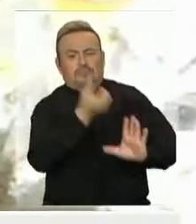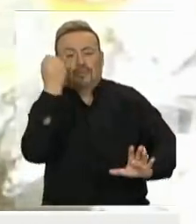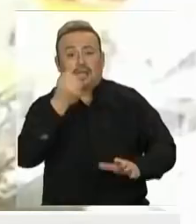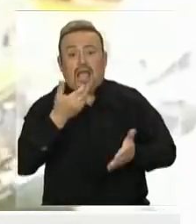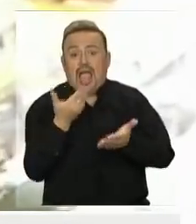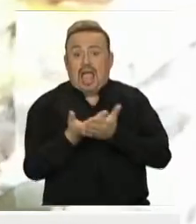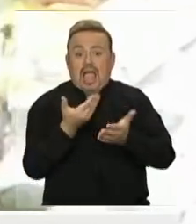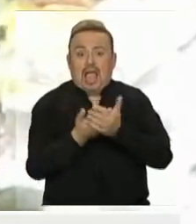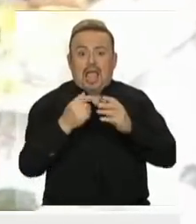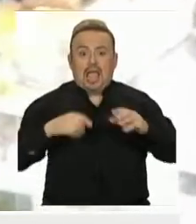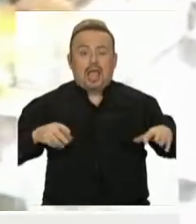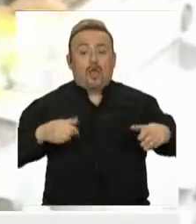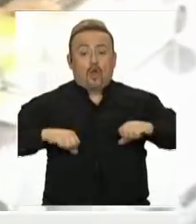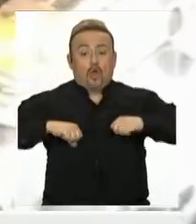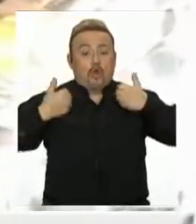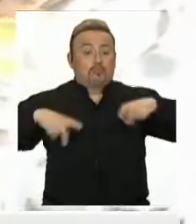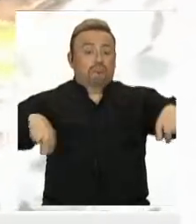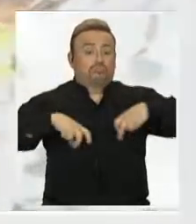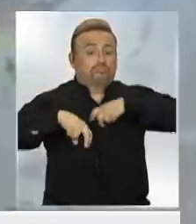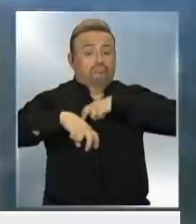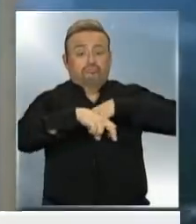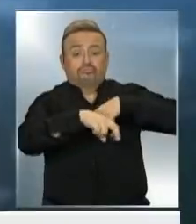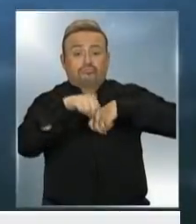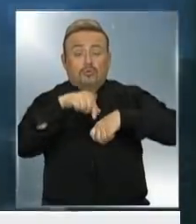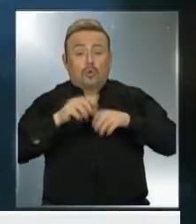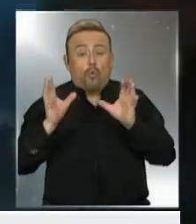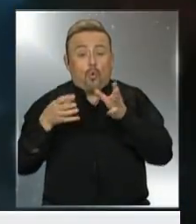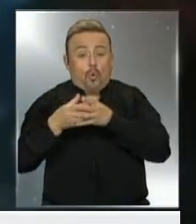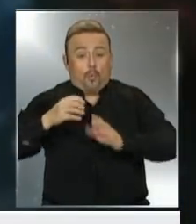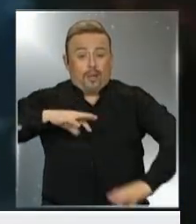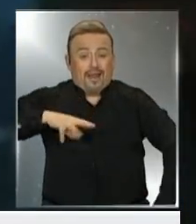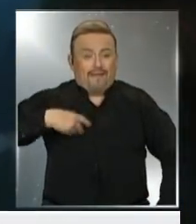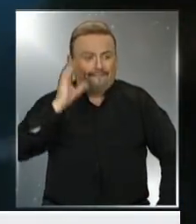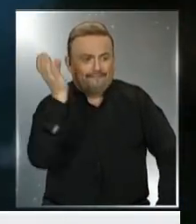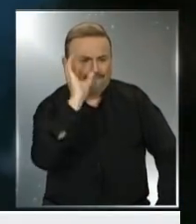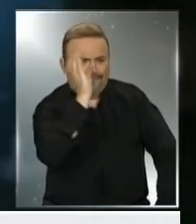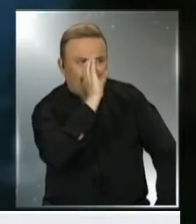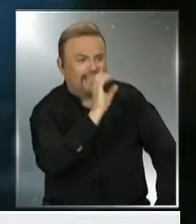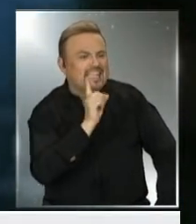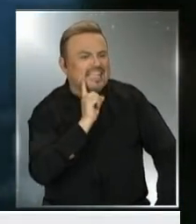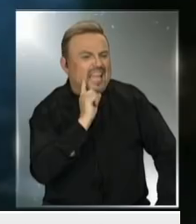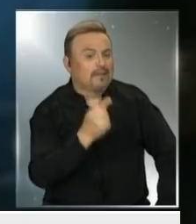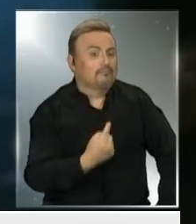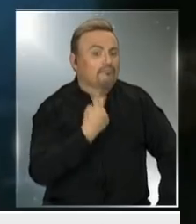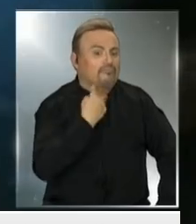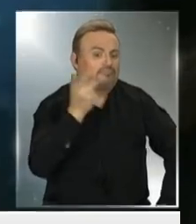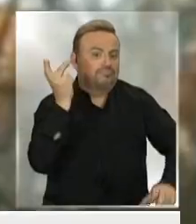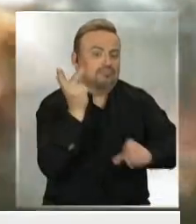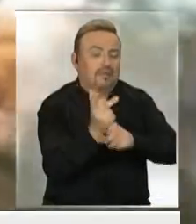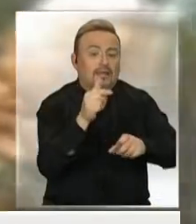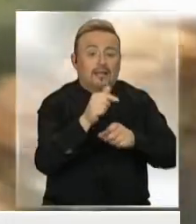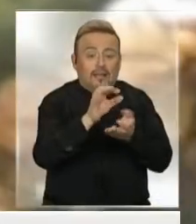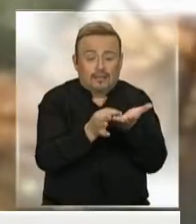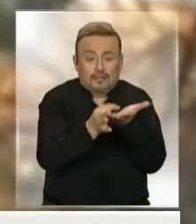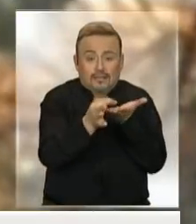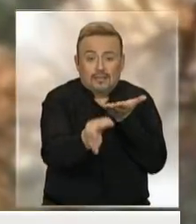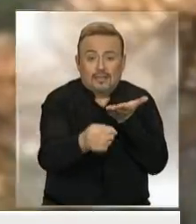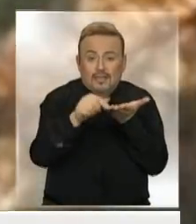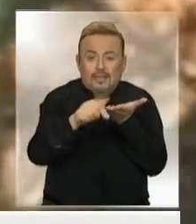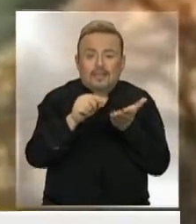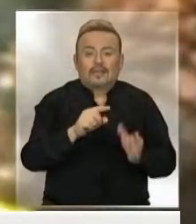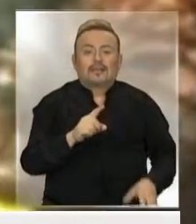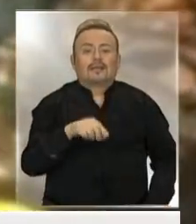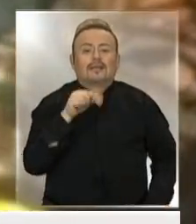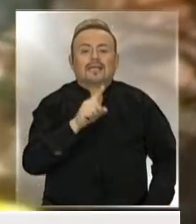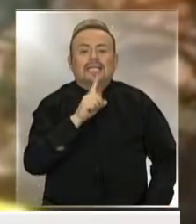Aprovechando la gran cantidad de jóvenes caminando por el sector, este grupo de ladrones buscaba a su siguiente víctima. El Parque Titanium fue el punto escogido.